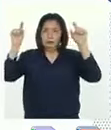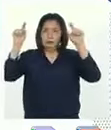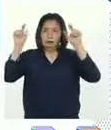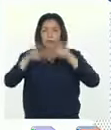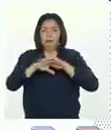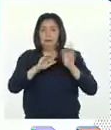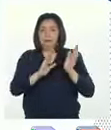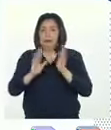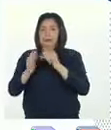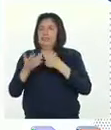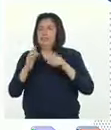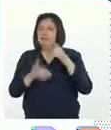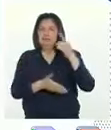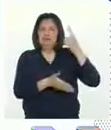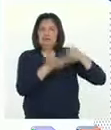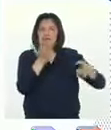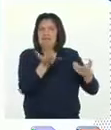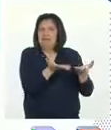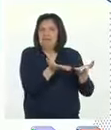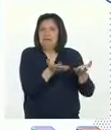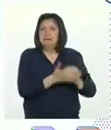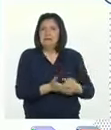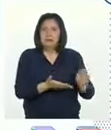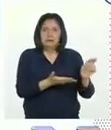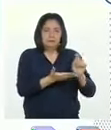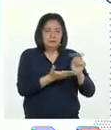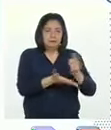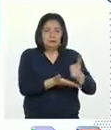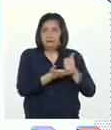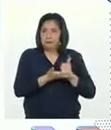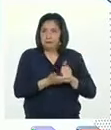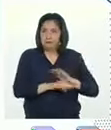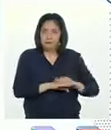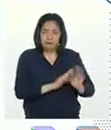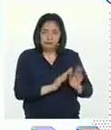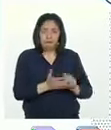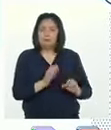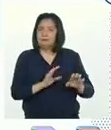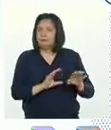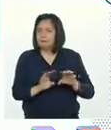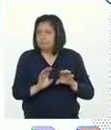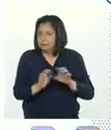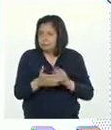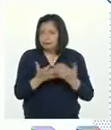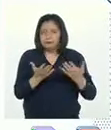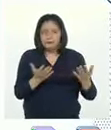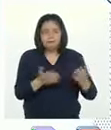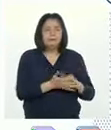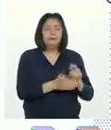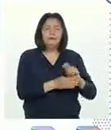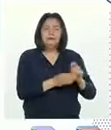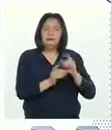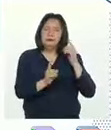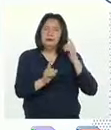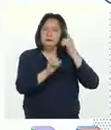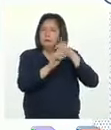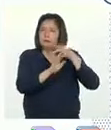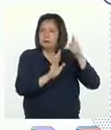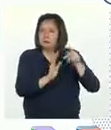acción. ¿Qué es? Es un texto que nos ayuda a planificar tareas o proyectos. ¿Para qué